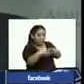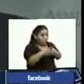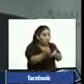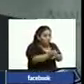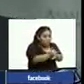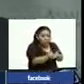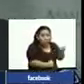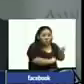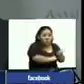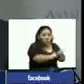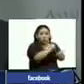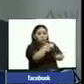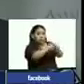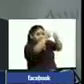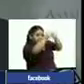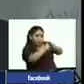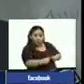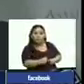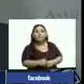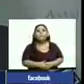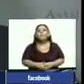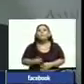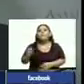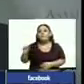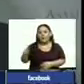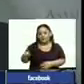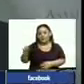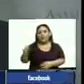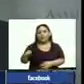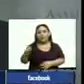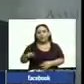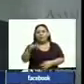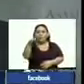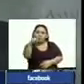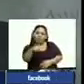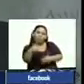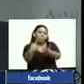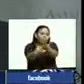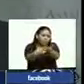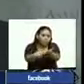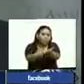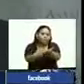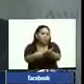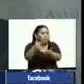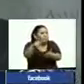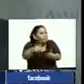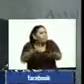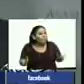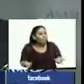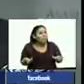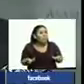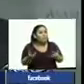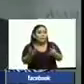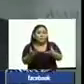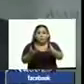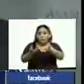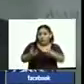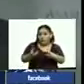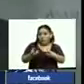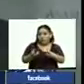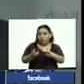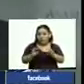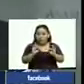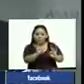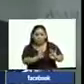apoyar este refuerzo para el Ministerio Público. Sí, estamos en esa discusión y lógicamente si queremos tener una